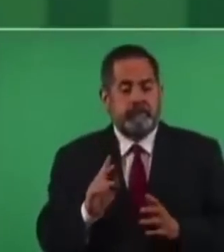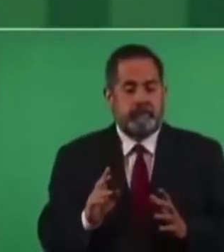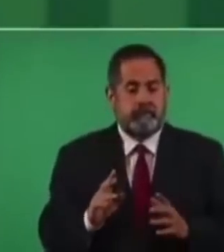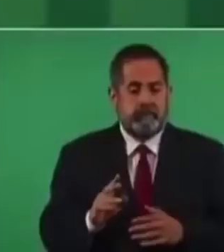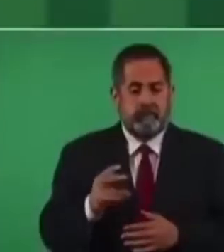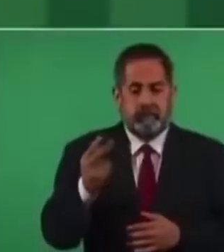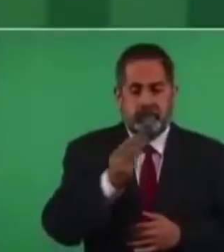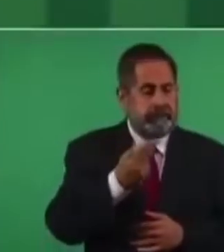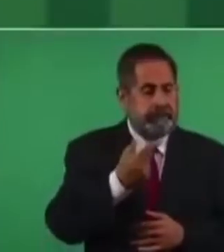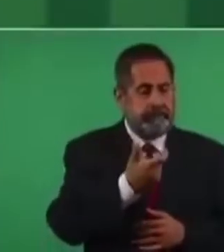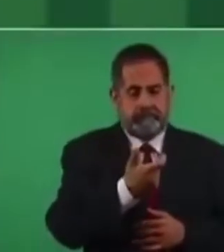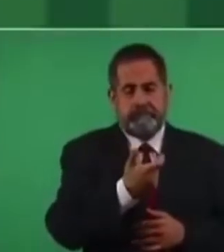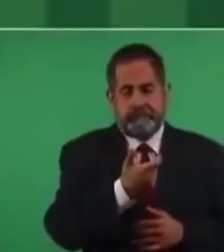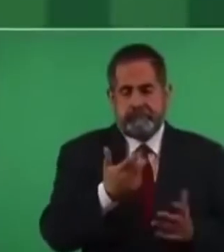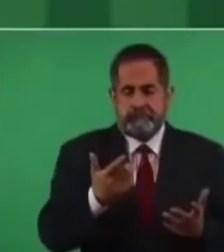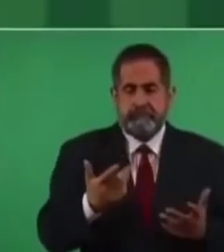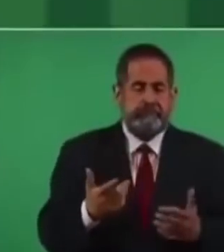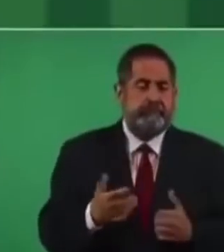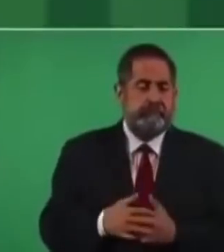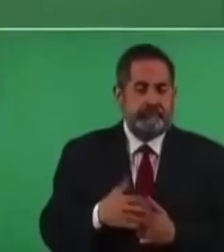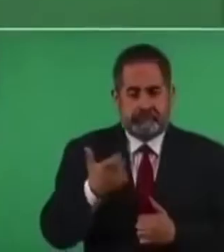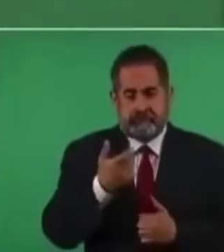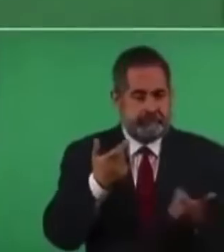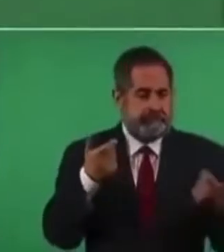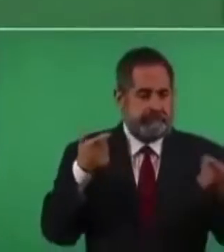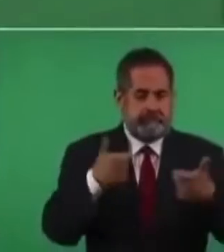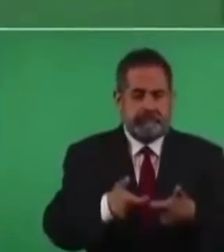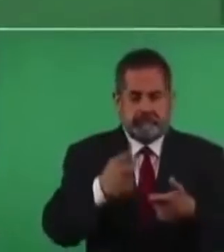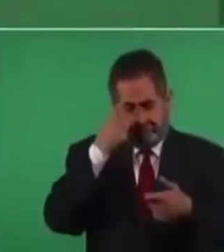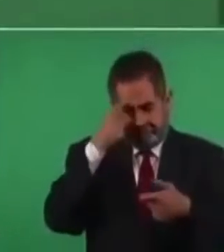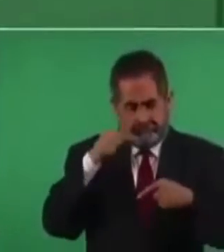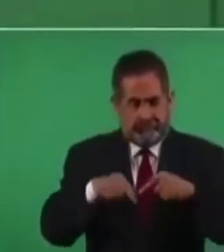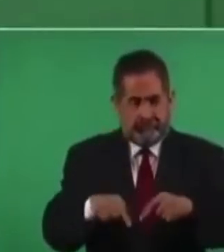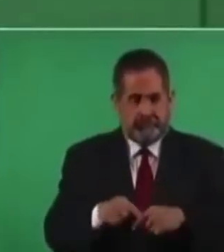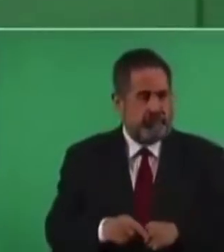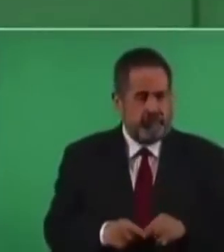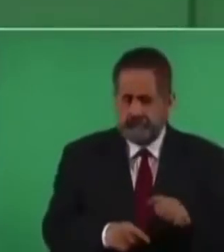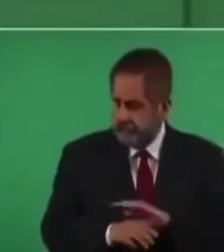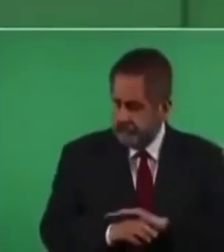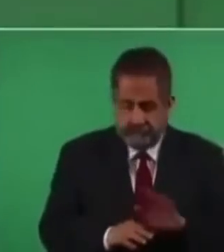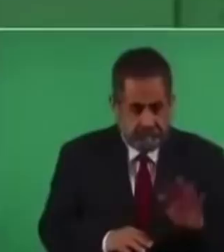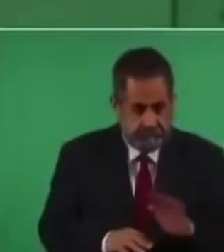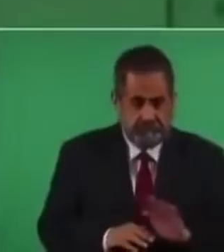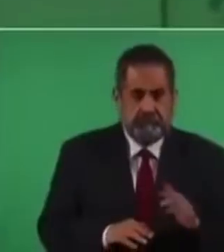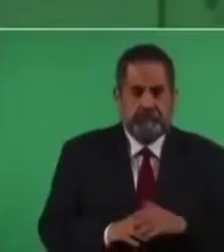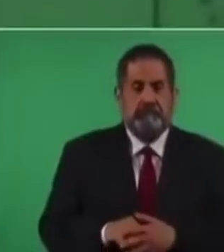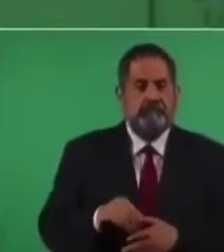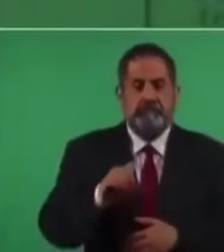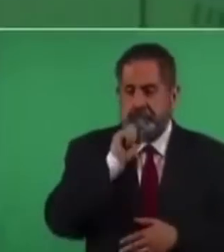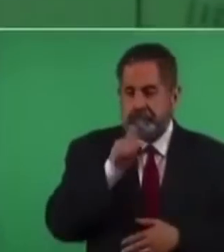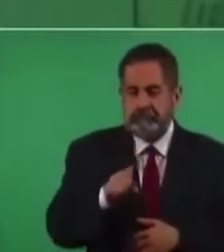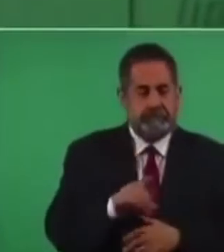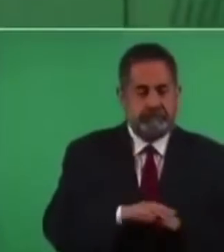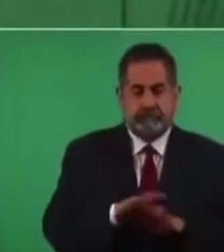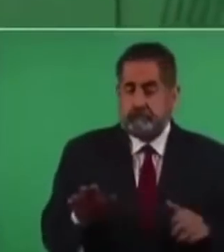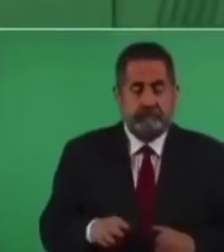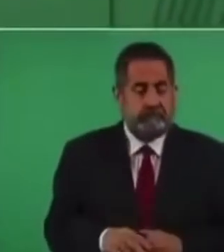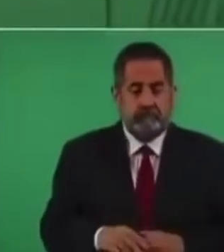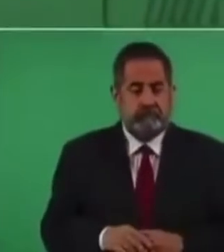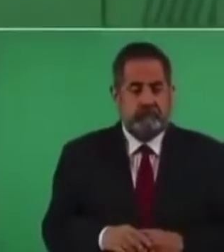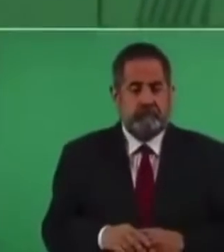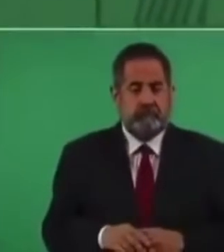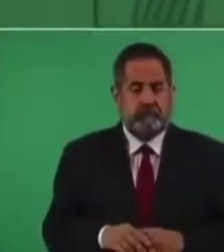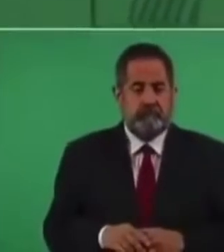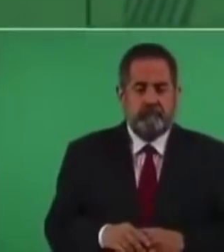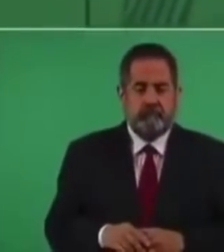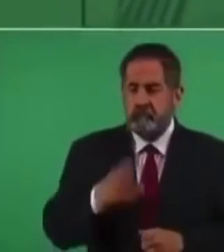necesitamos dinero no tampoco y es